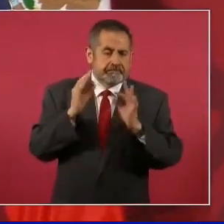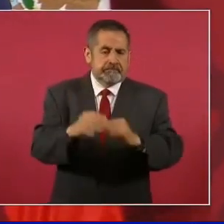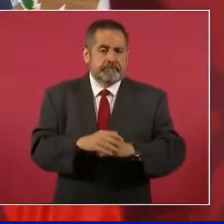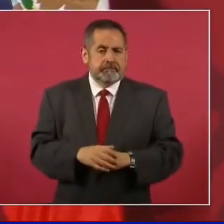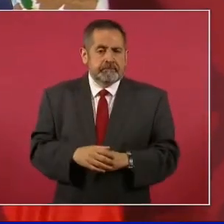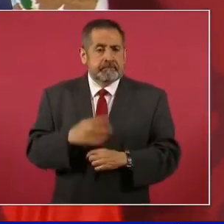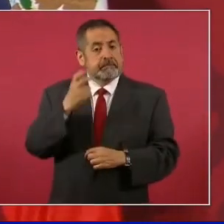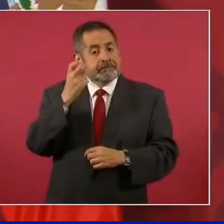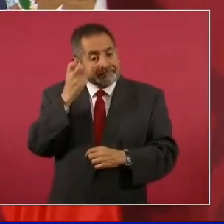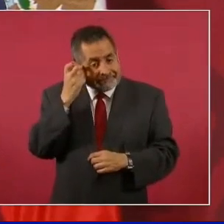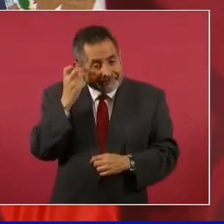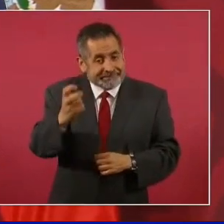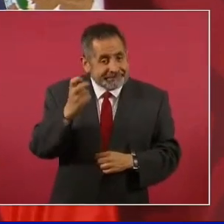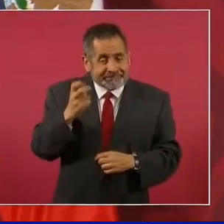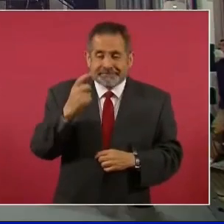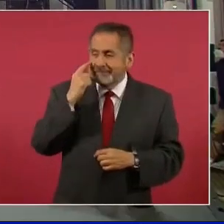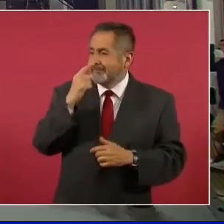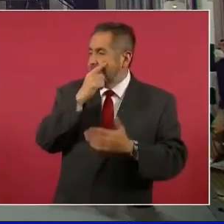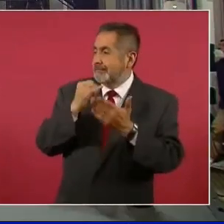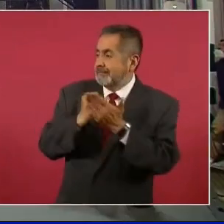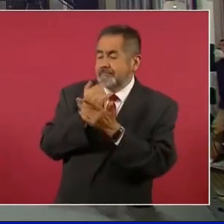Esa es democracia